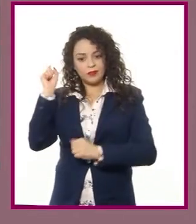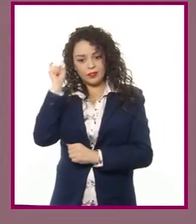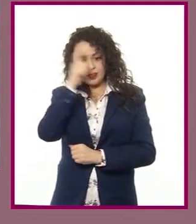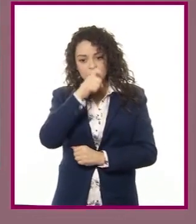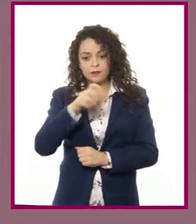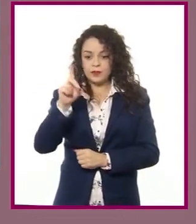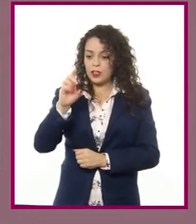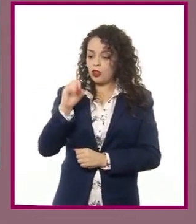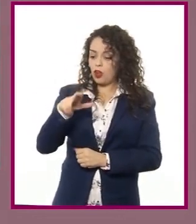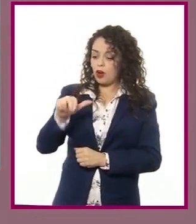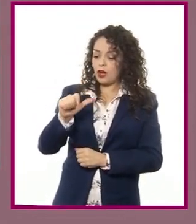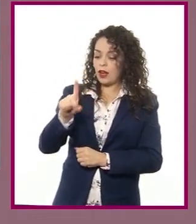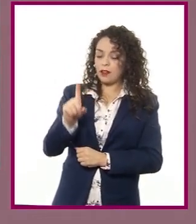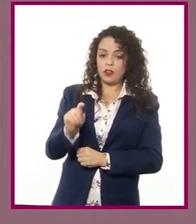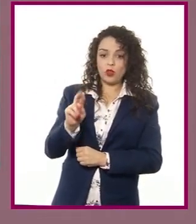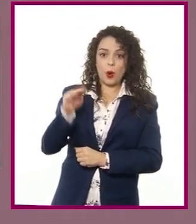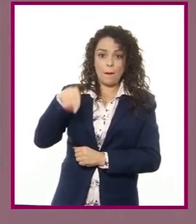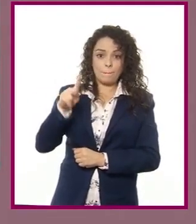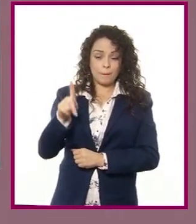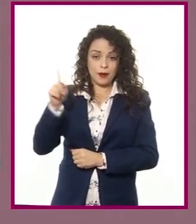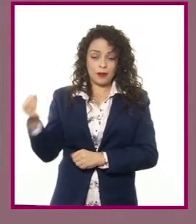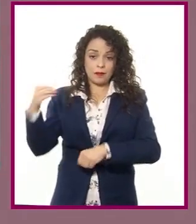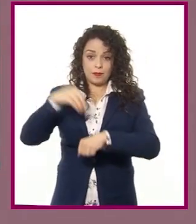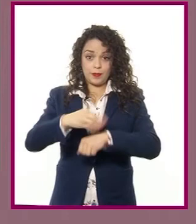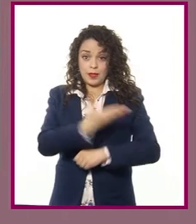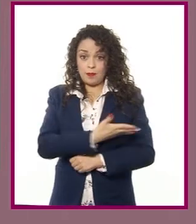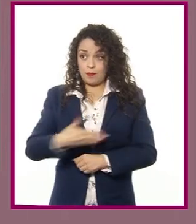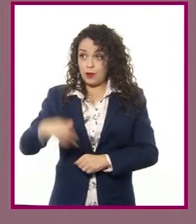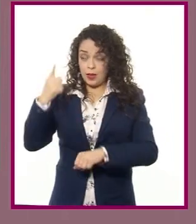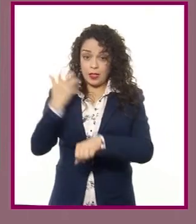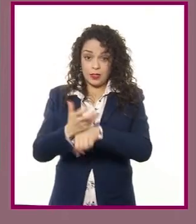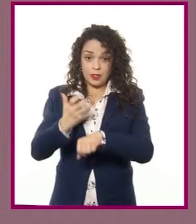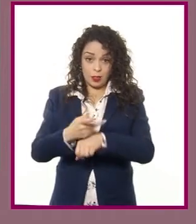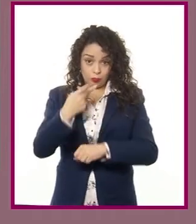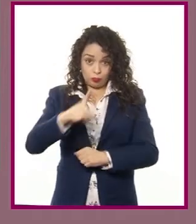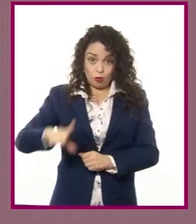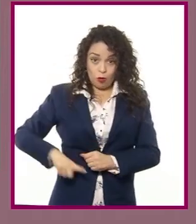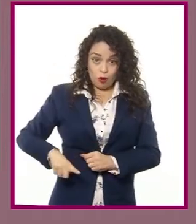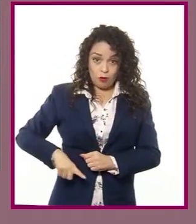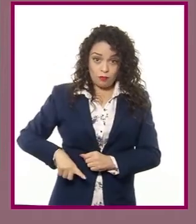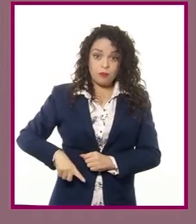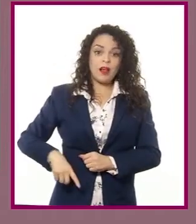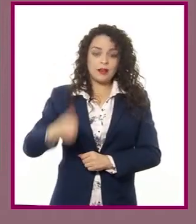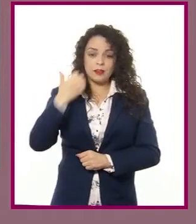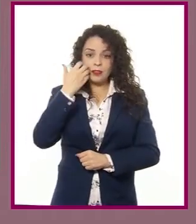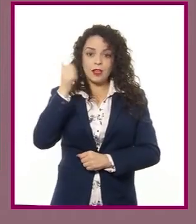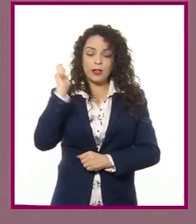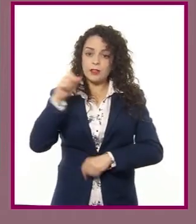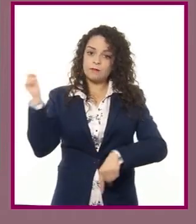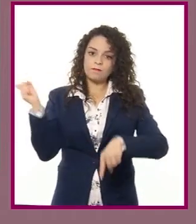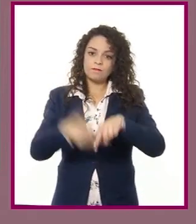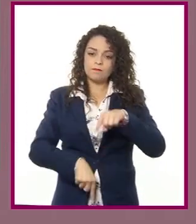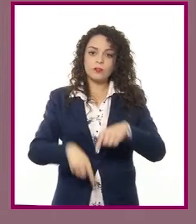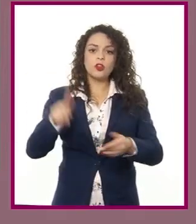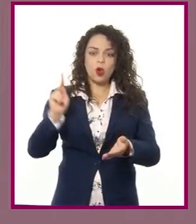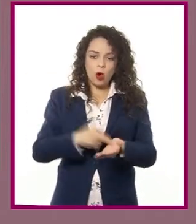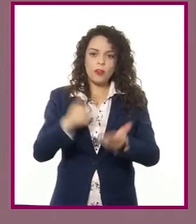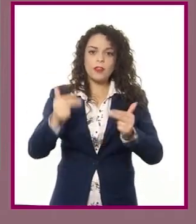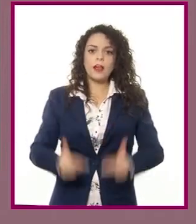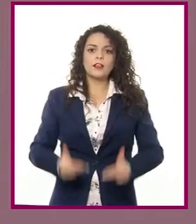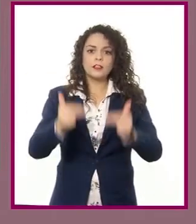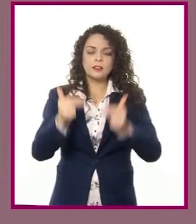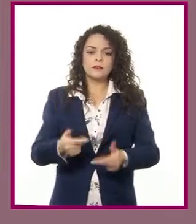Trump asumió la presidencia de Estados Unidos, su gobierno se propuso abandonar o renegociar varios